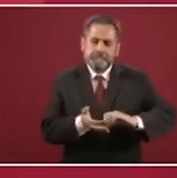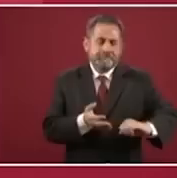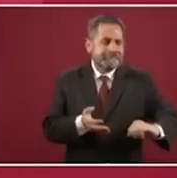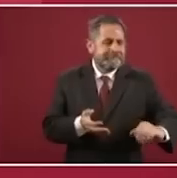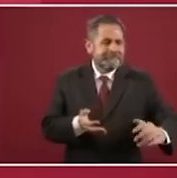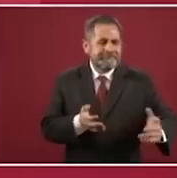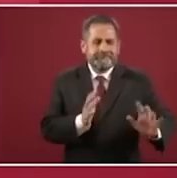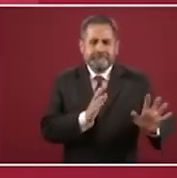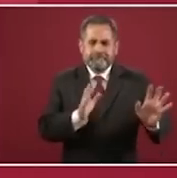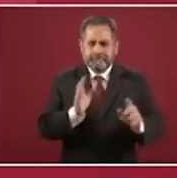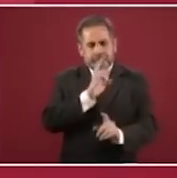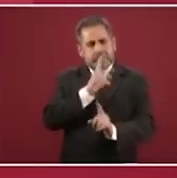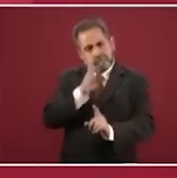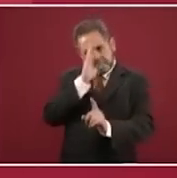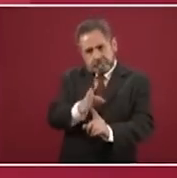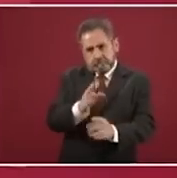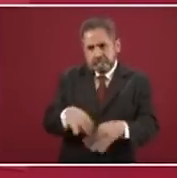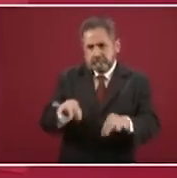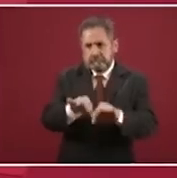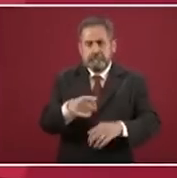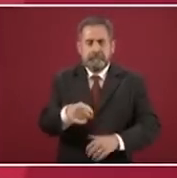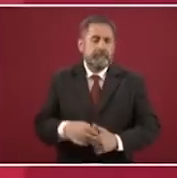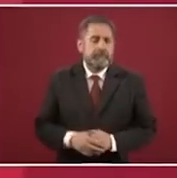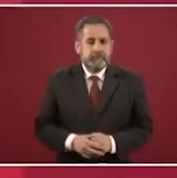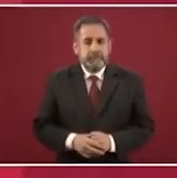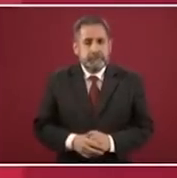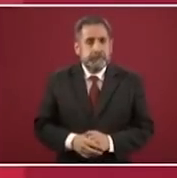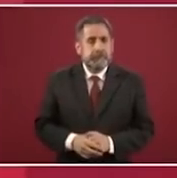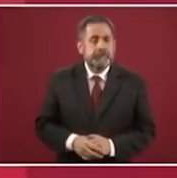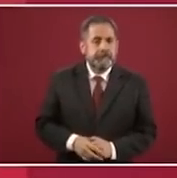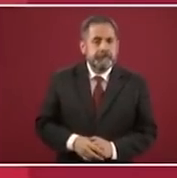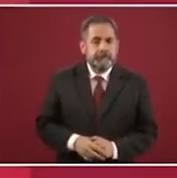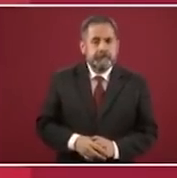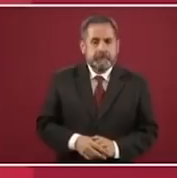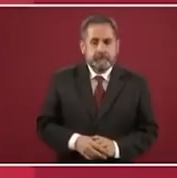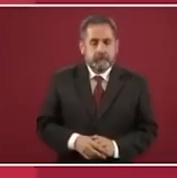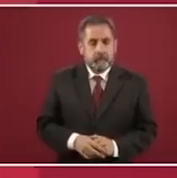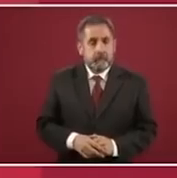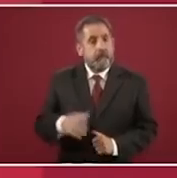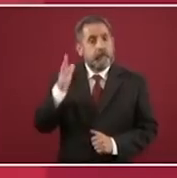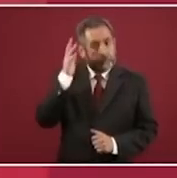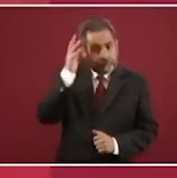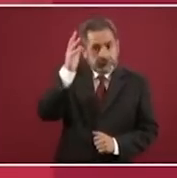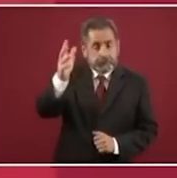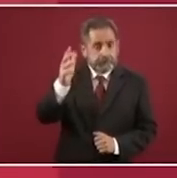Entonces es muy importante. Hacia adelante vamos